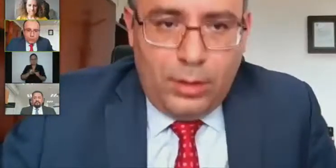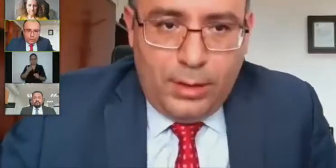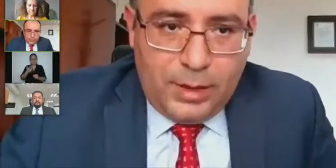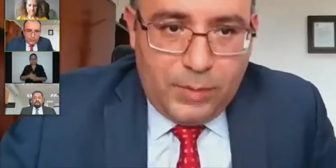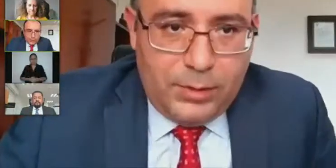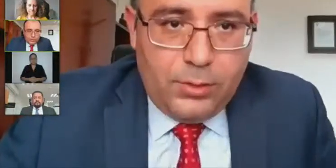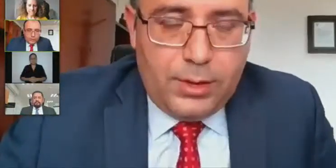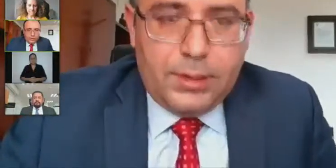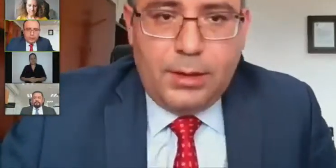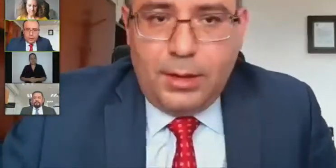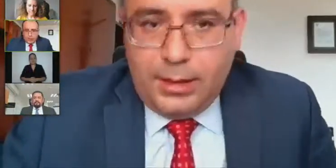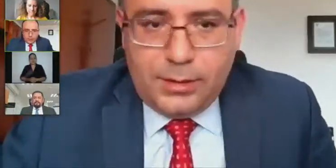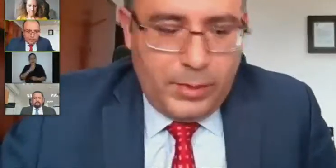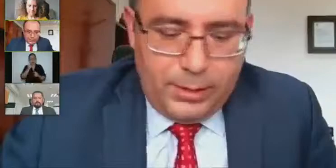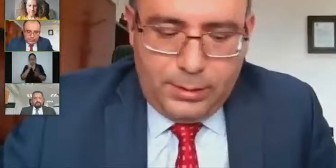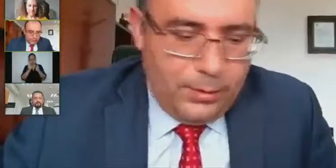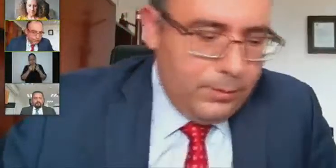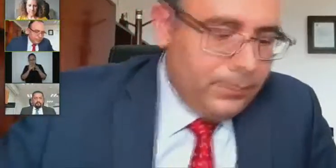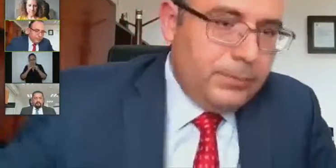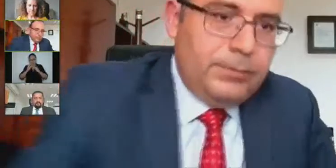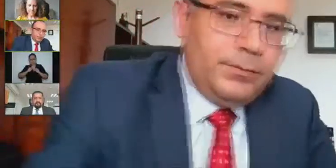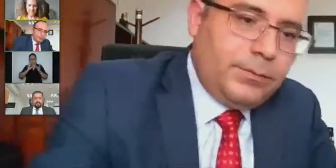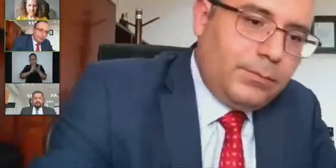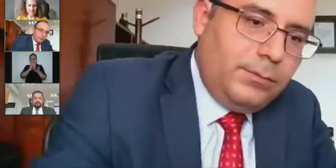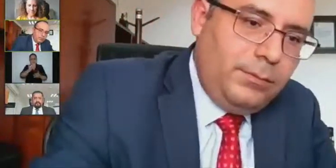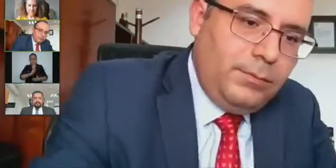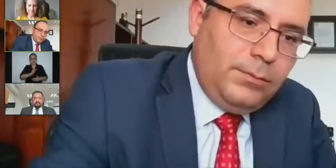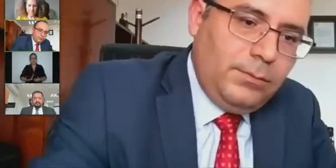serían estas precisiones. Gracias, presidente.